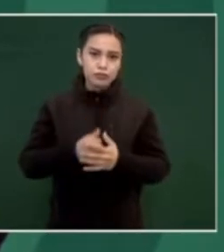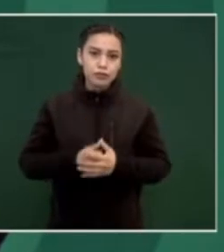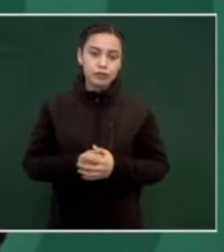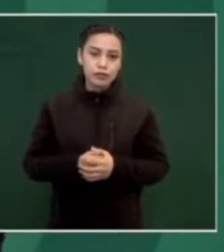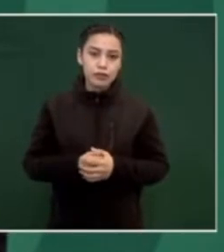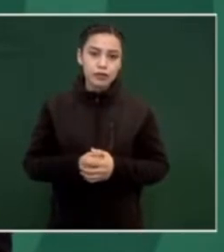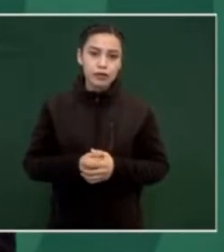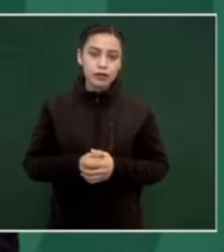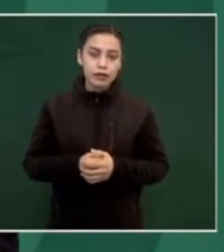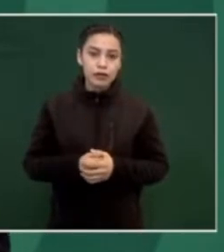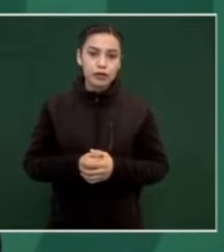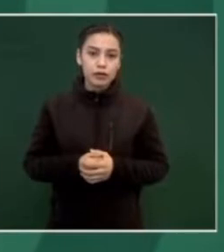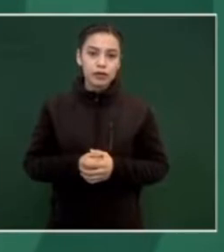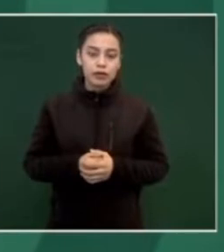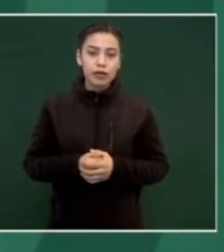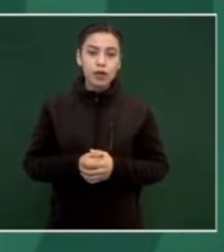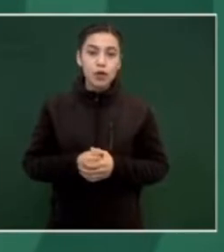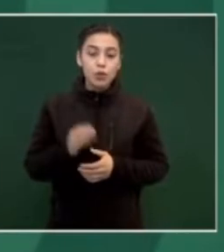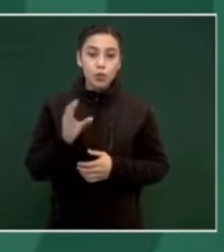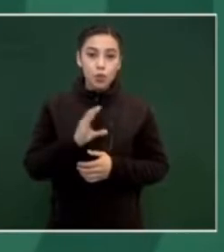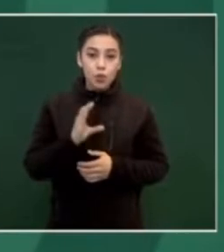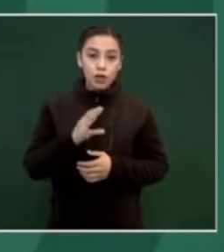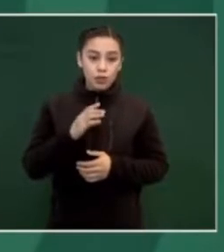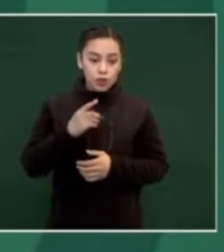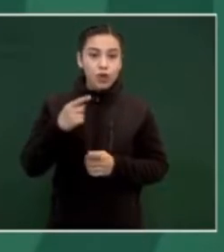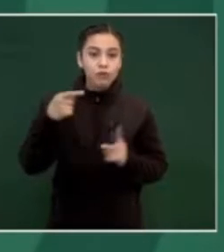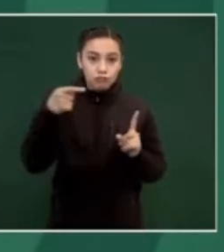hasta que lo crucificaron